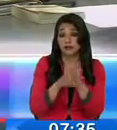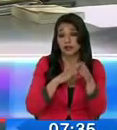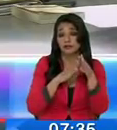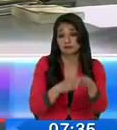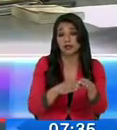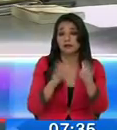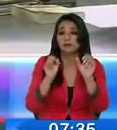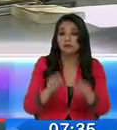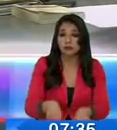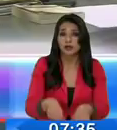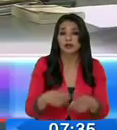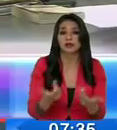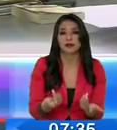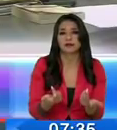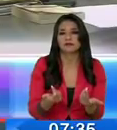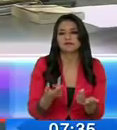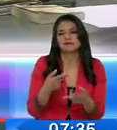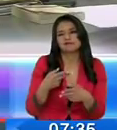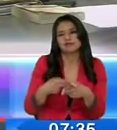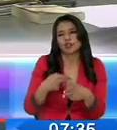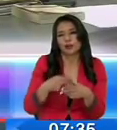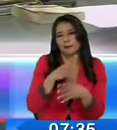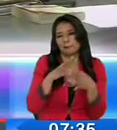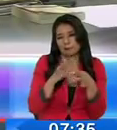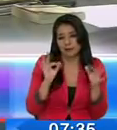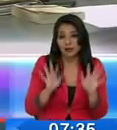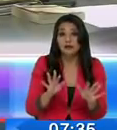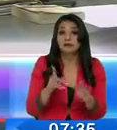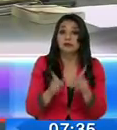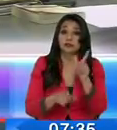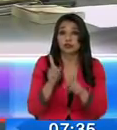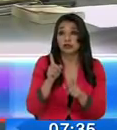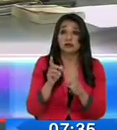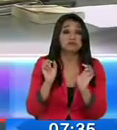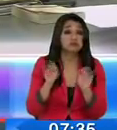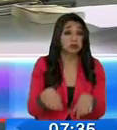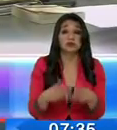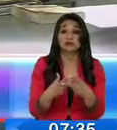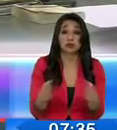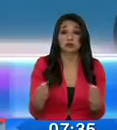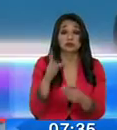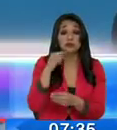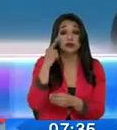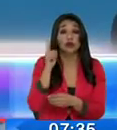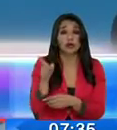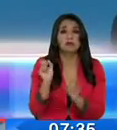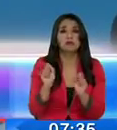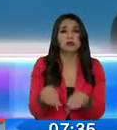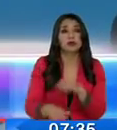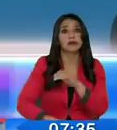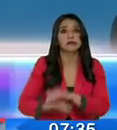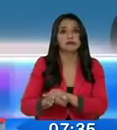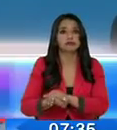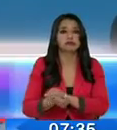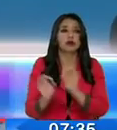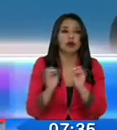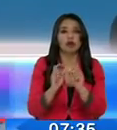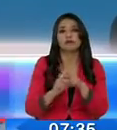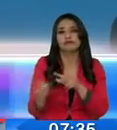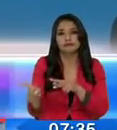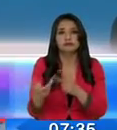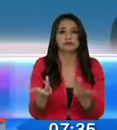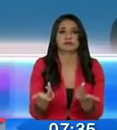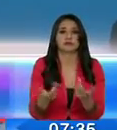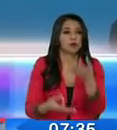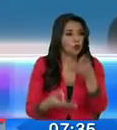yo he denominado vericuetos para que la gente pueda escabullirse, en este caso los correístas, y no enfrentar de manera adecuada la